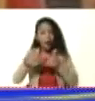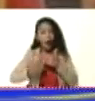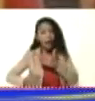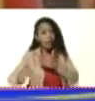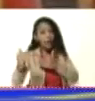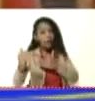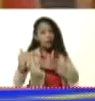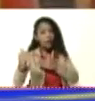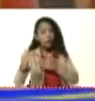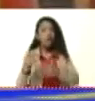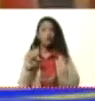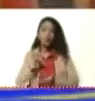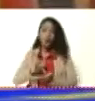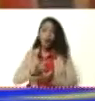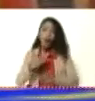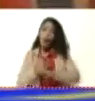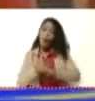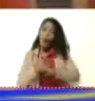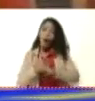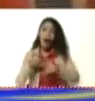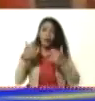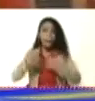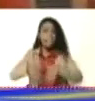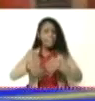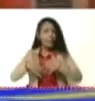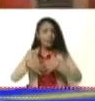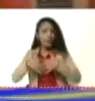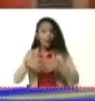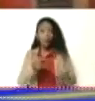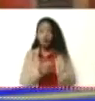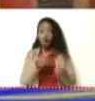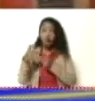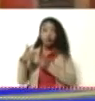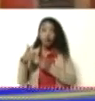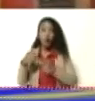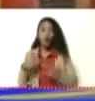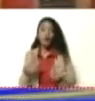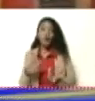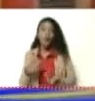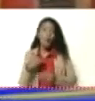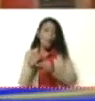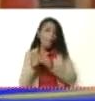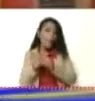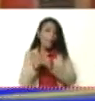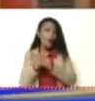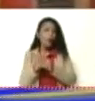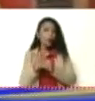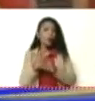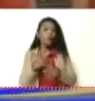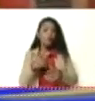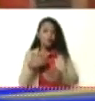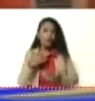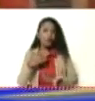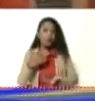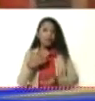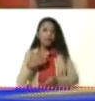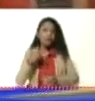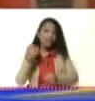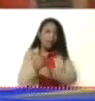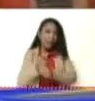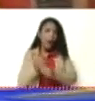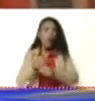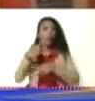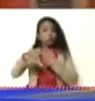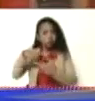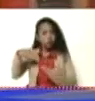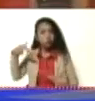nos toca, porque esta es una empresa que la vamos a llevar con sindéresis, la vamos a llevar con vocación revolucionaria y